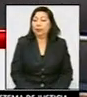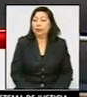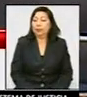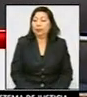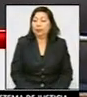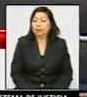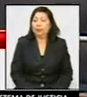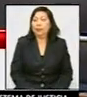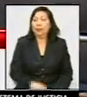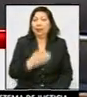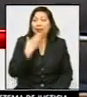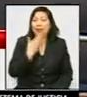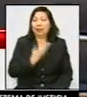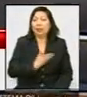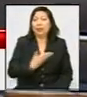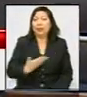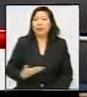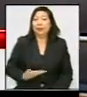Gracias, presidente.